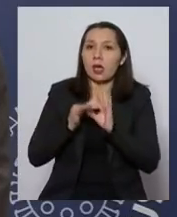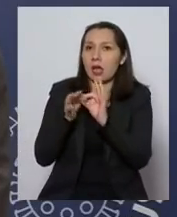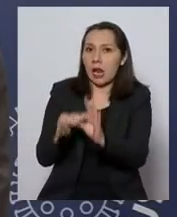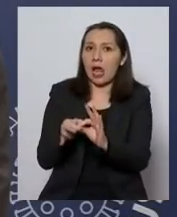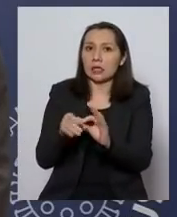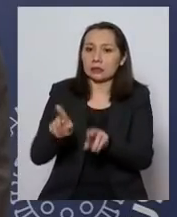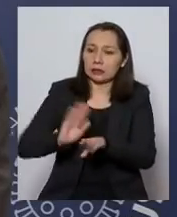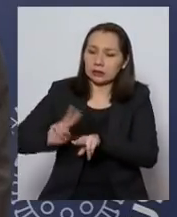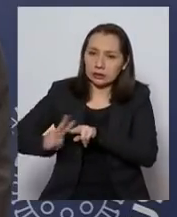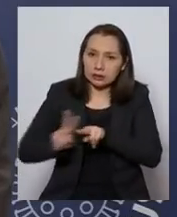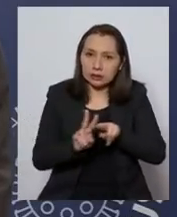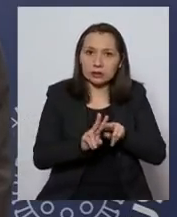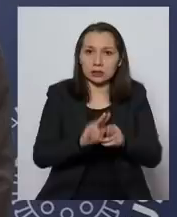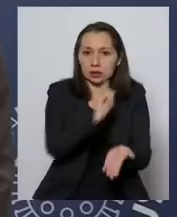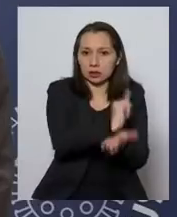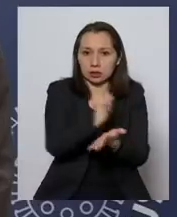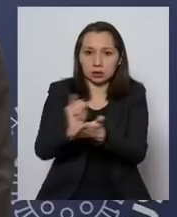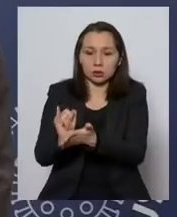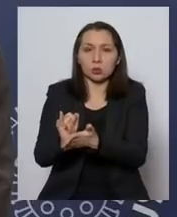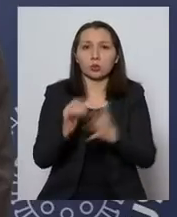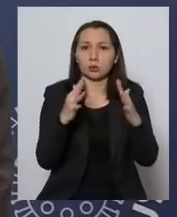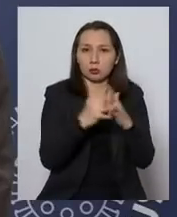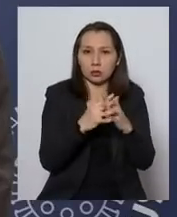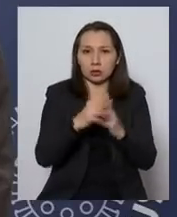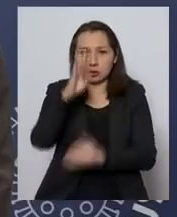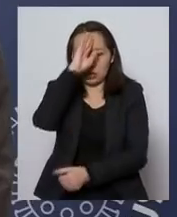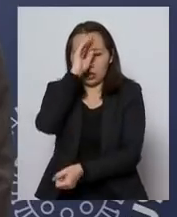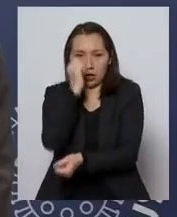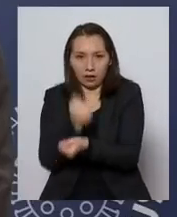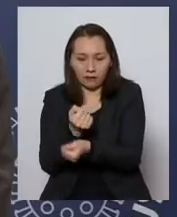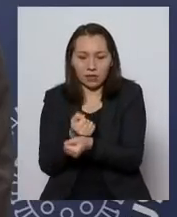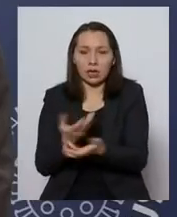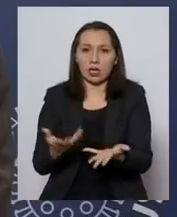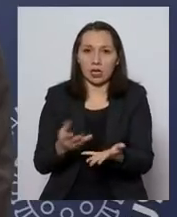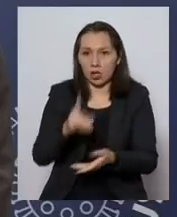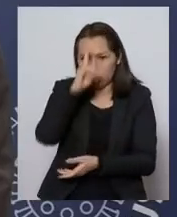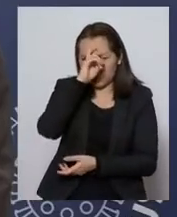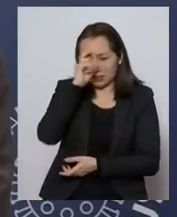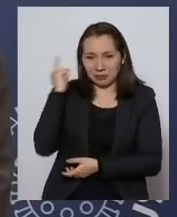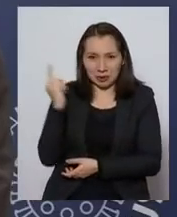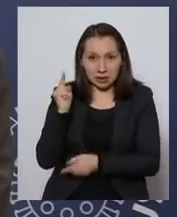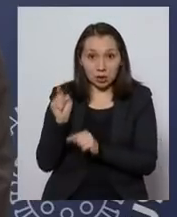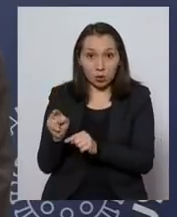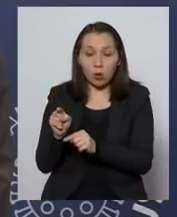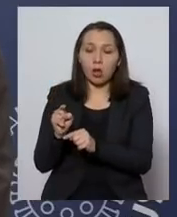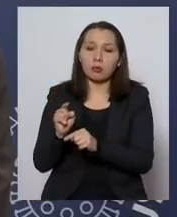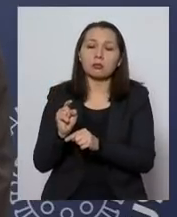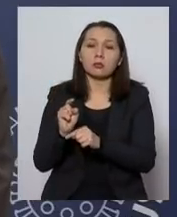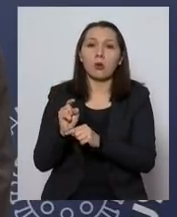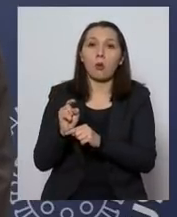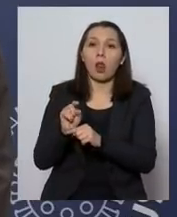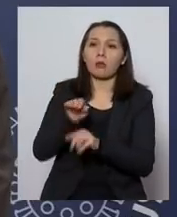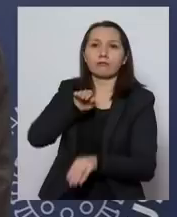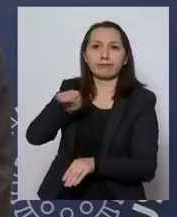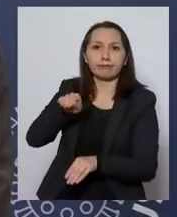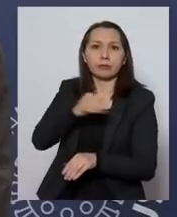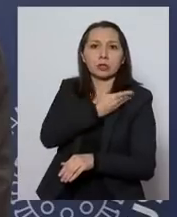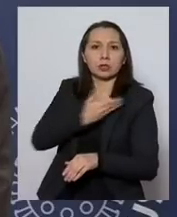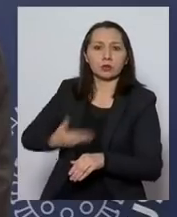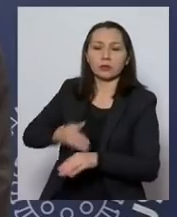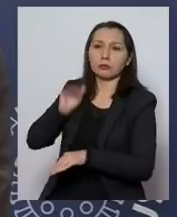siguen haciendo las instituciones de las Fuerzas Armadas, Carabineros, clínicas privadas, de acoger el llamado, el